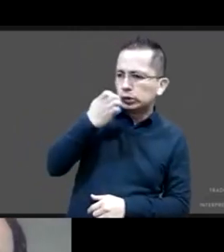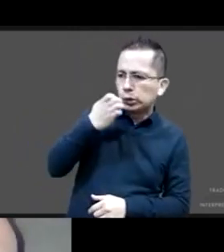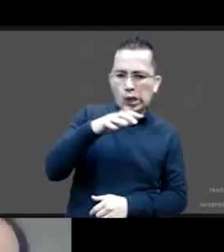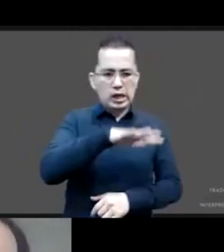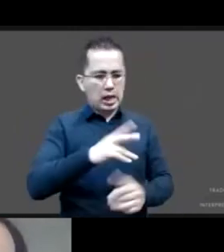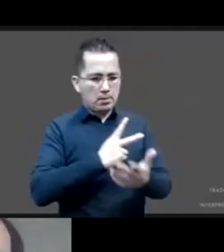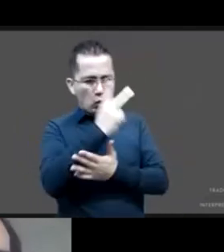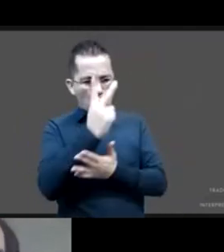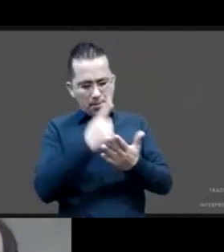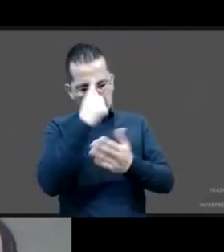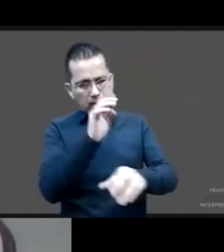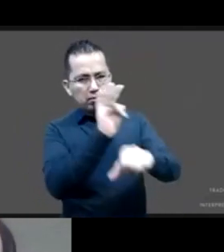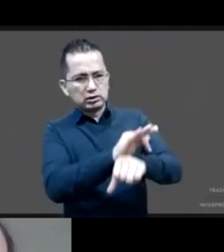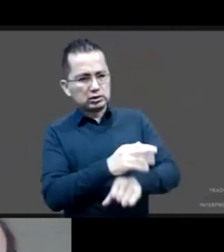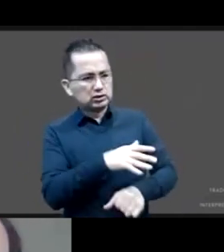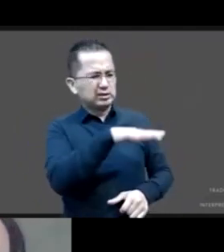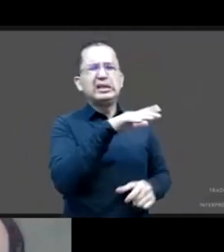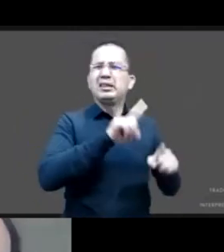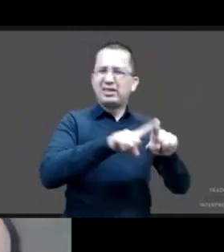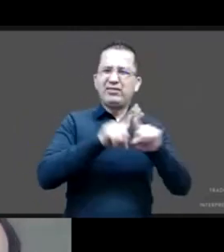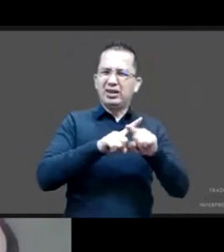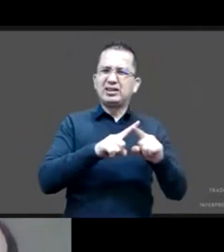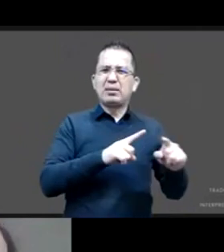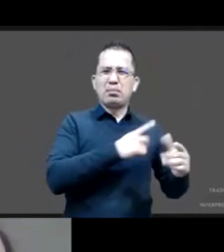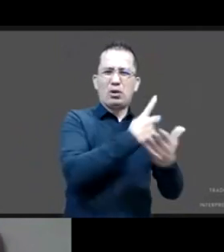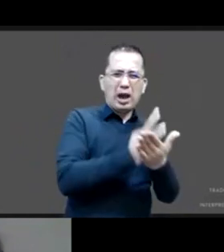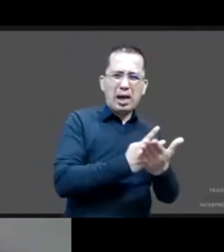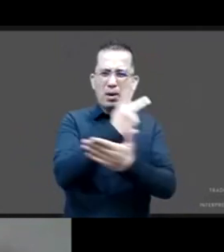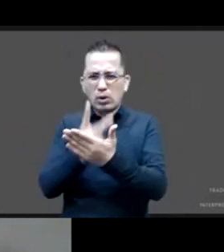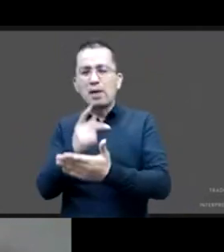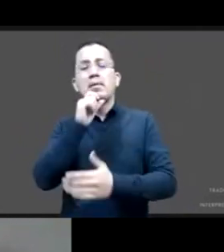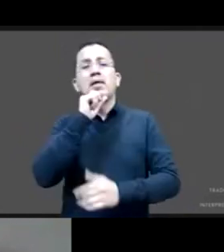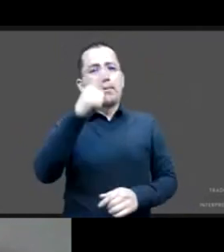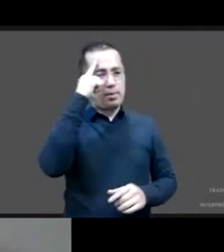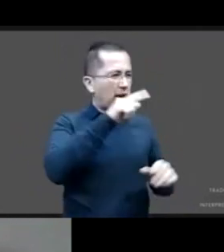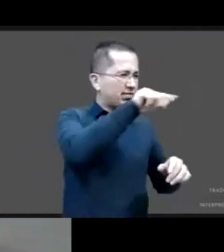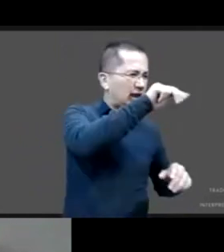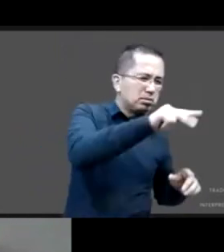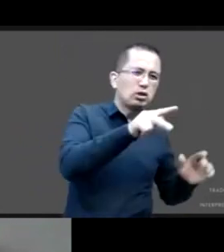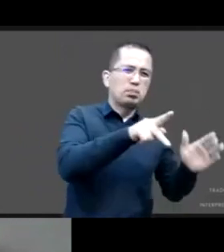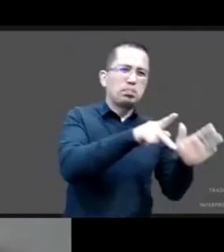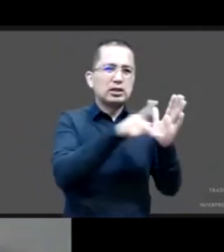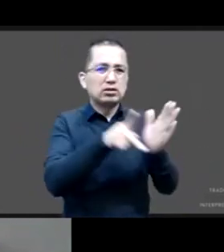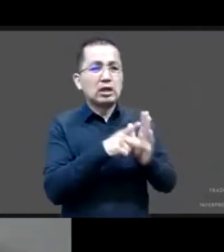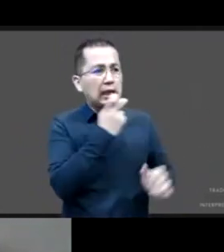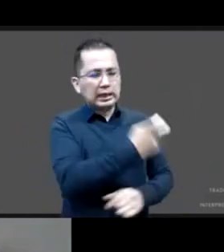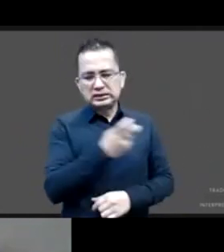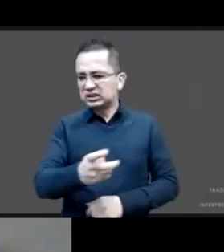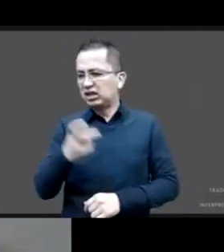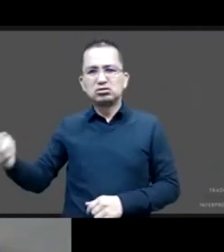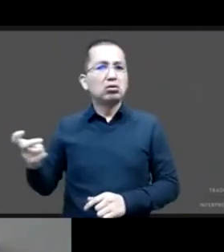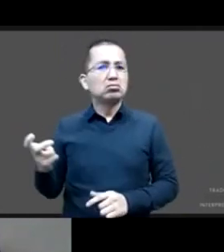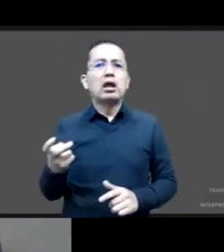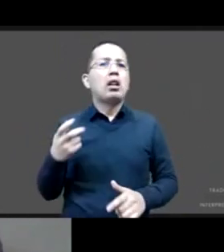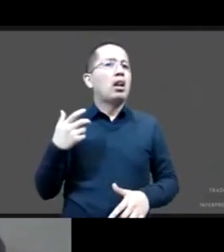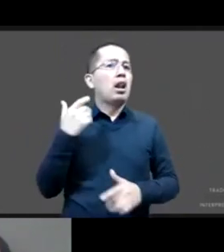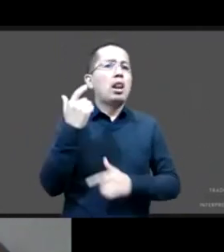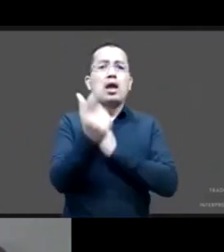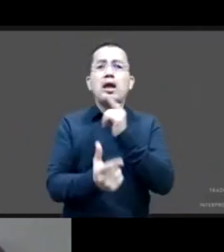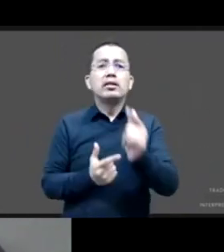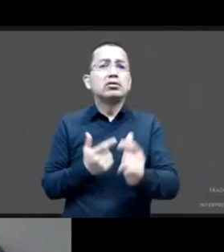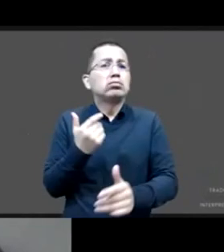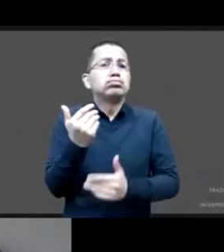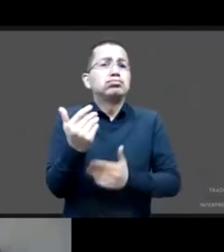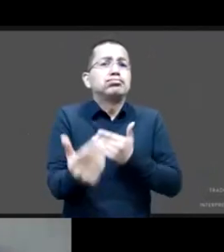los de múltiples ámbitos los medios de comunicación son en cambio mucho más lentos y mucho más difíciles porque no son naturales